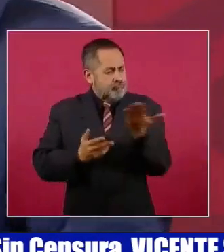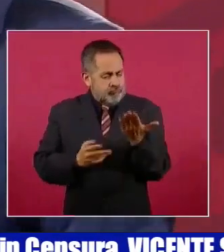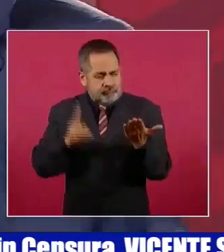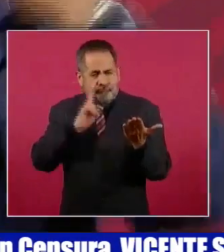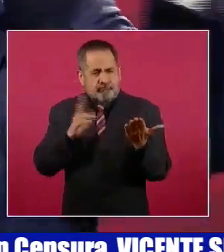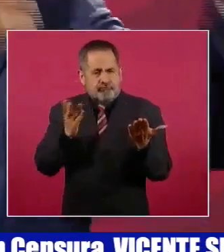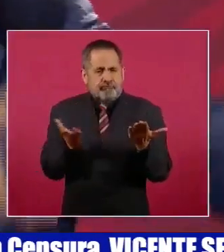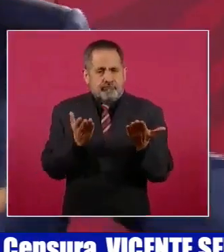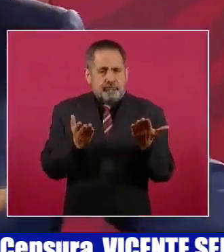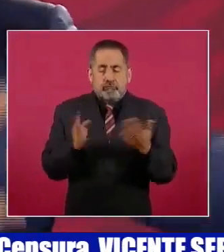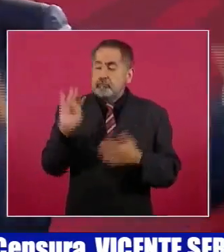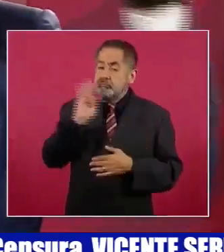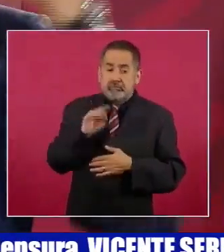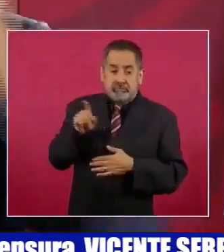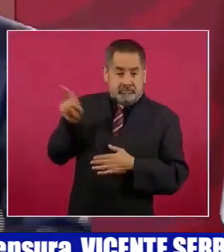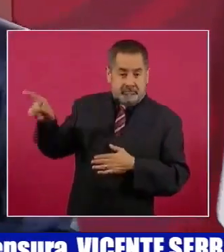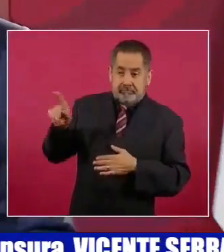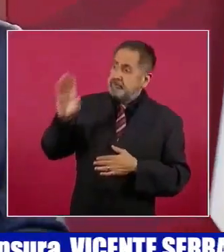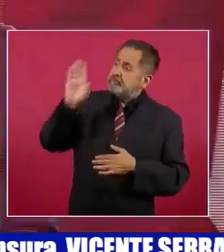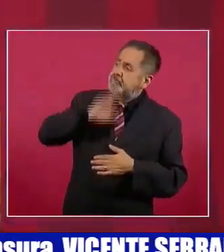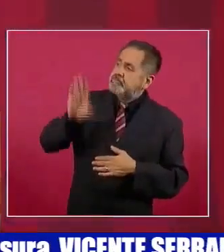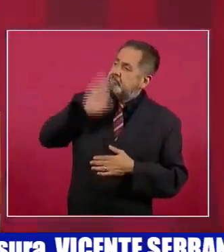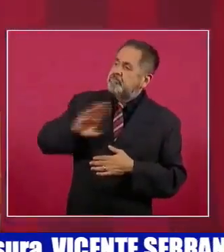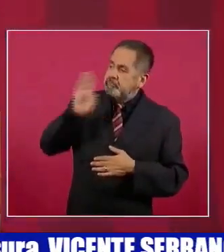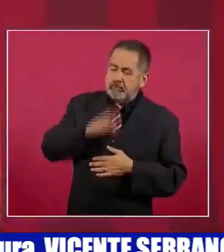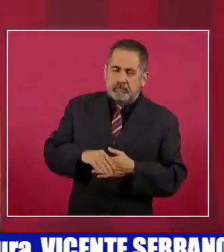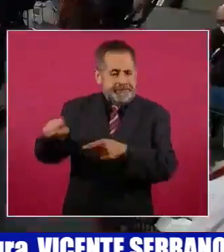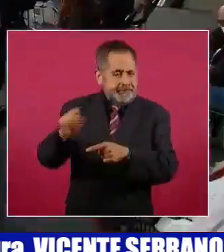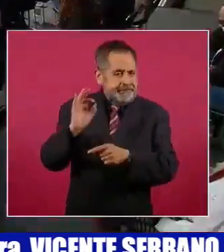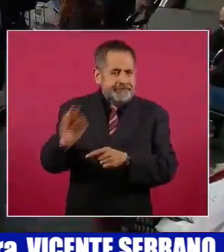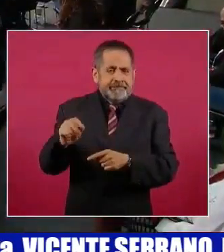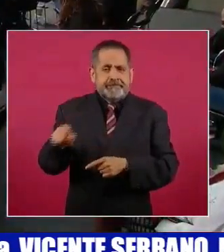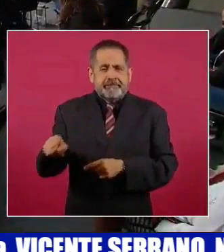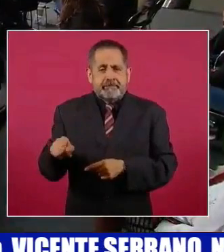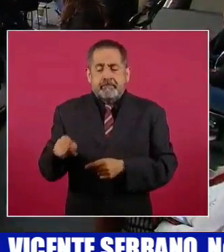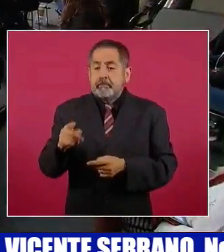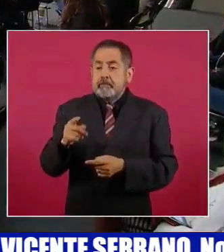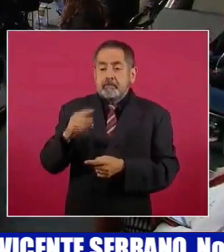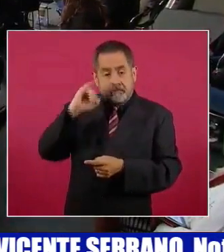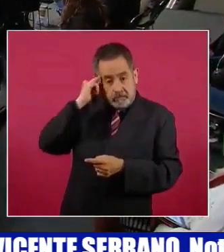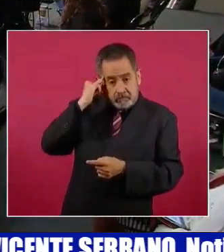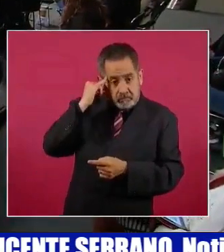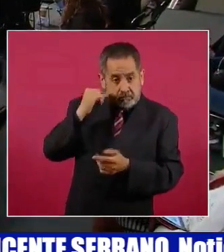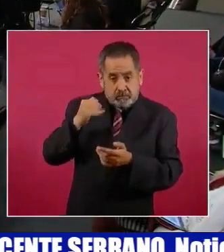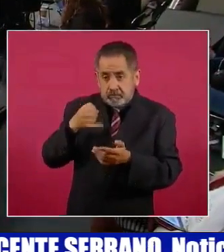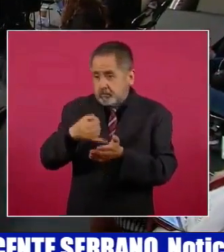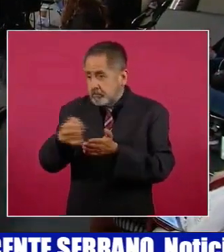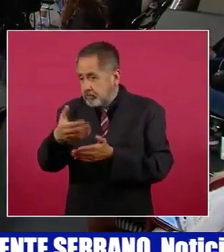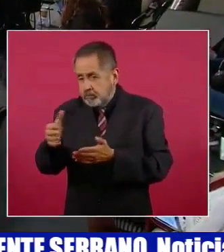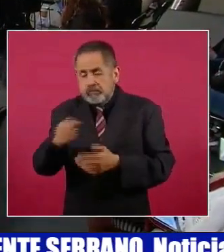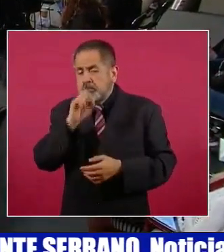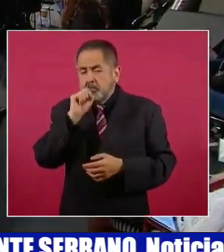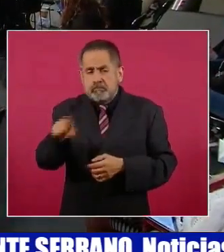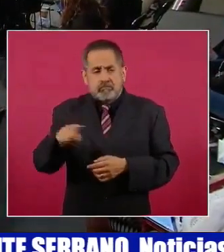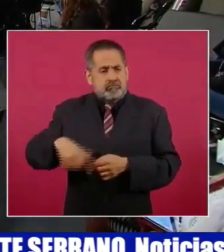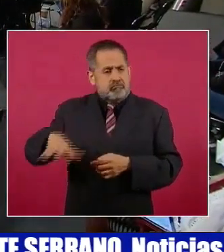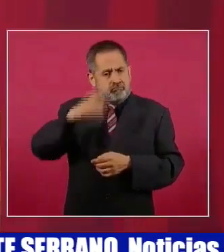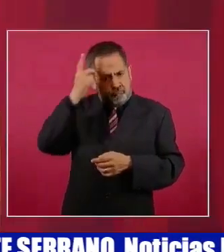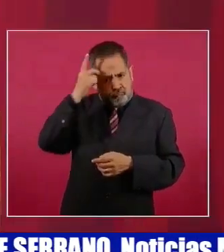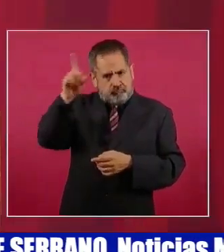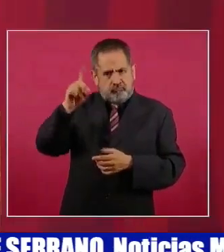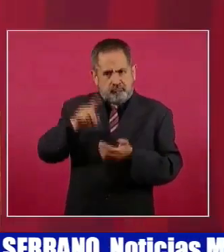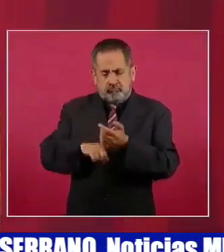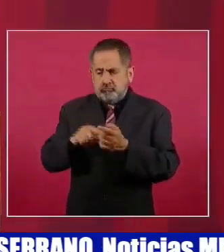66 punto 72 por ciento y ya en agosto anda en el 63 punto 18